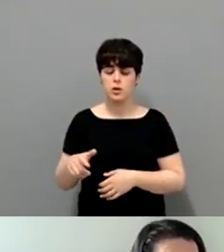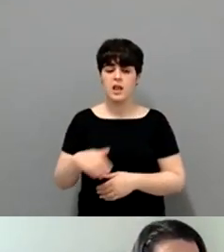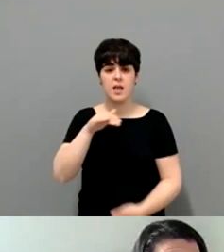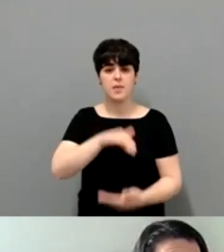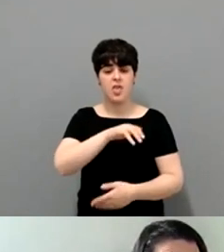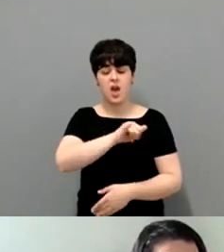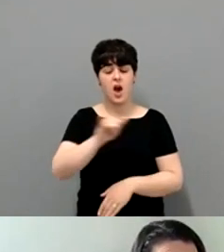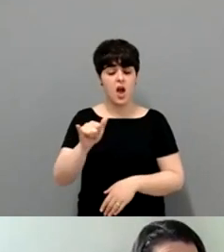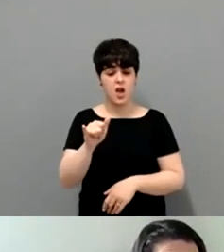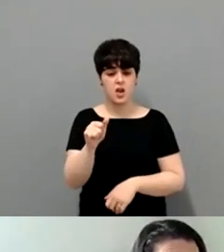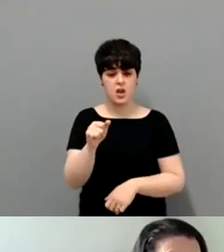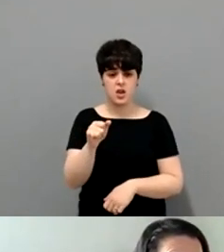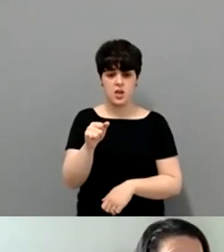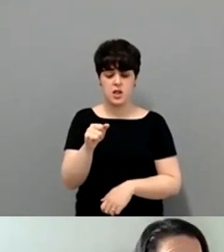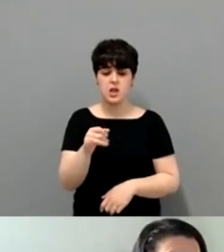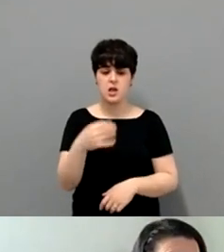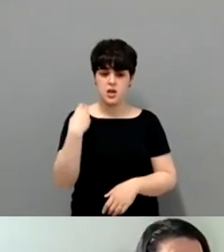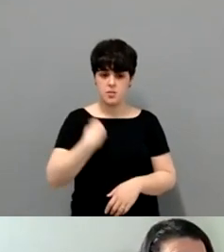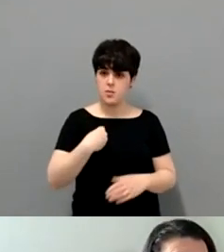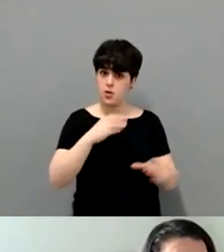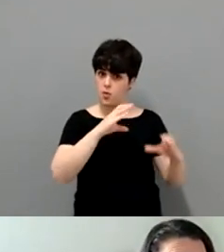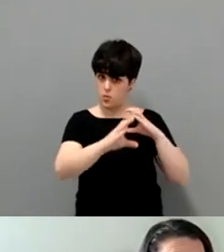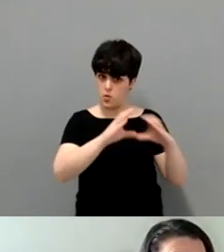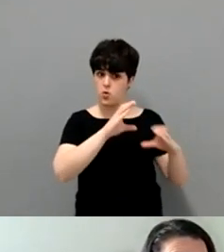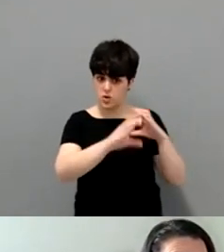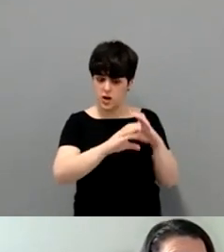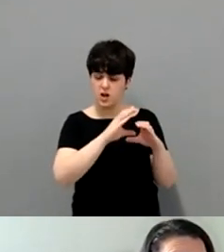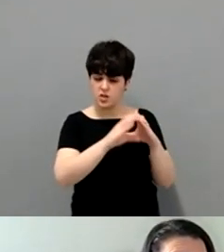capacidad plena, pero tiene comunicación